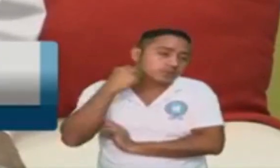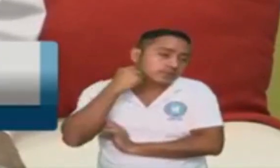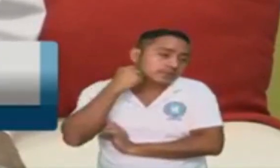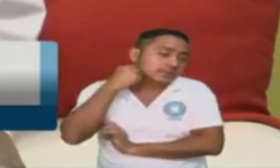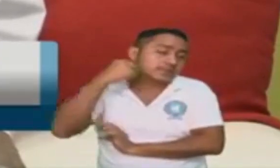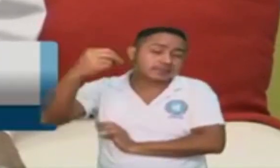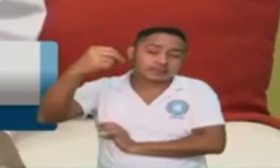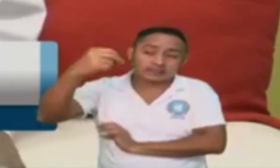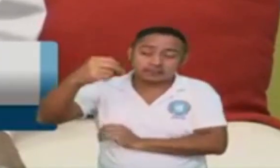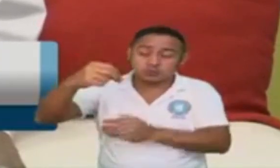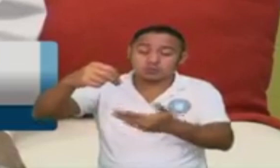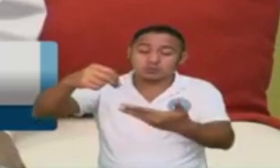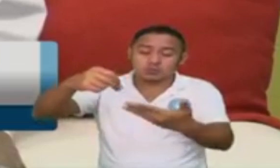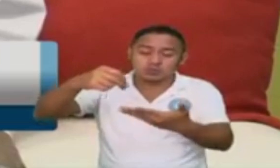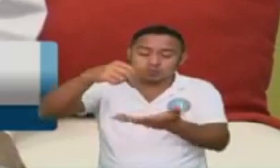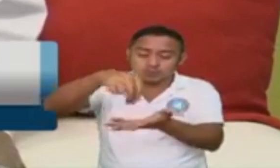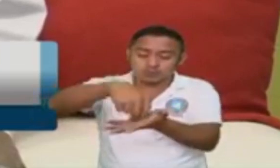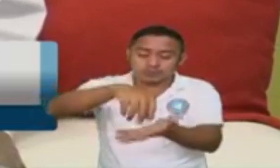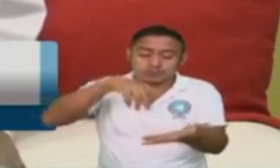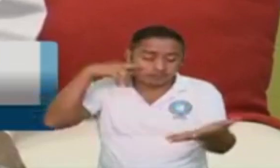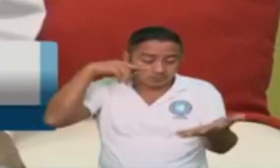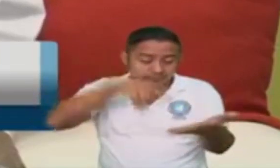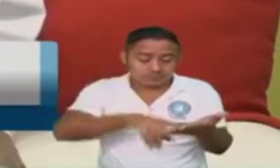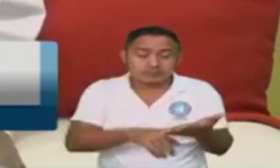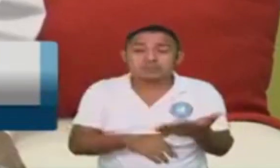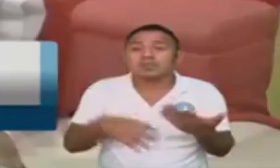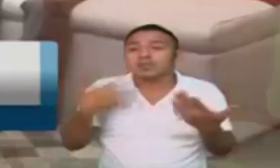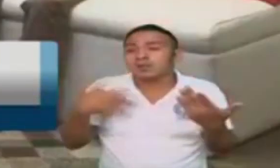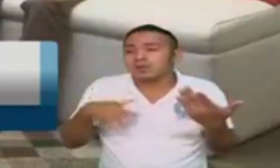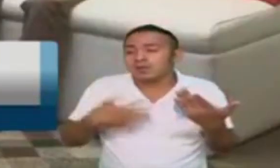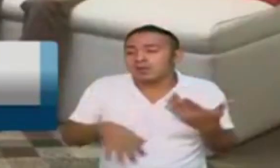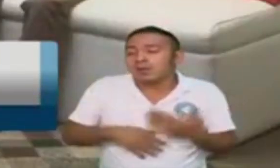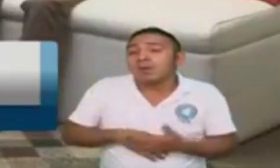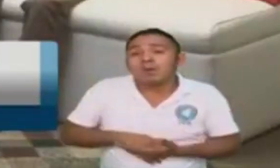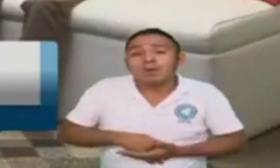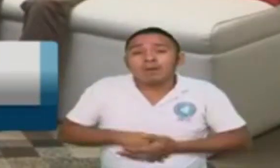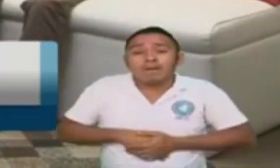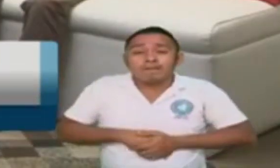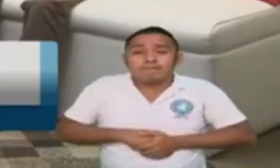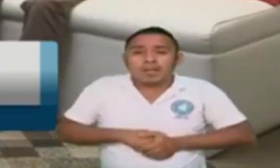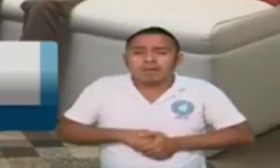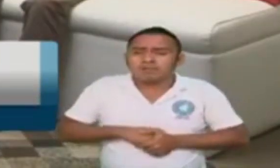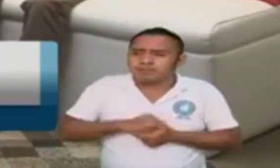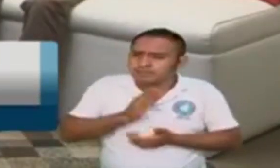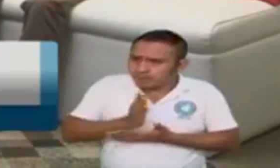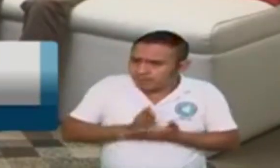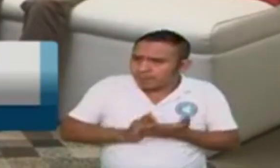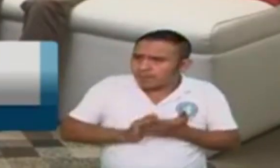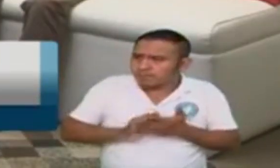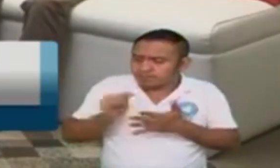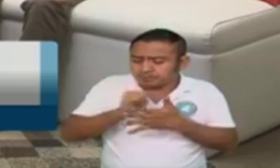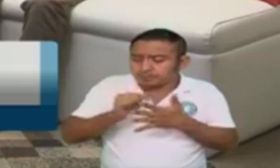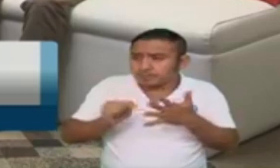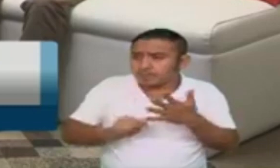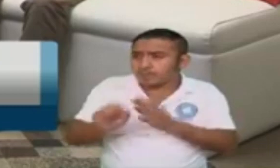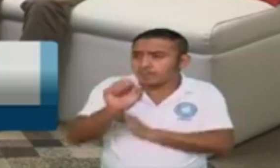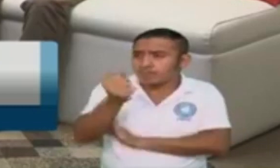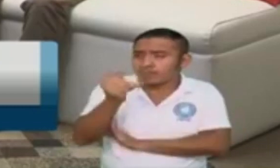nódulo, pues, te encontrás ahí el diagnóstico, pues. ¿Hay algún síntoma así, doctor, o no?